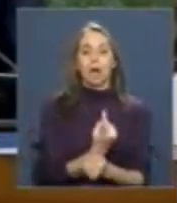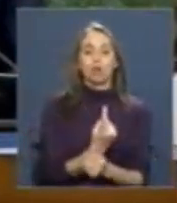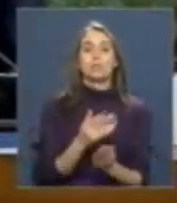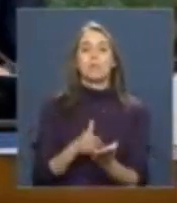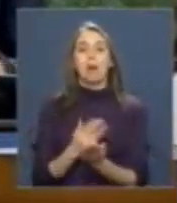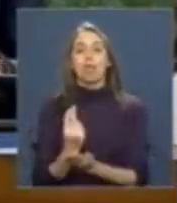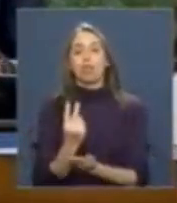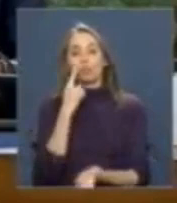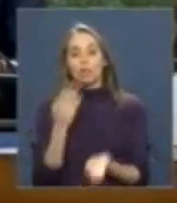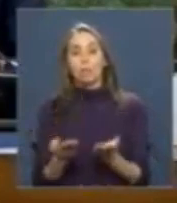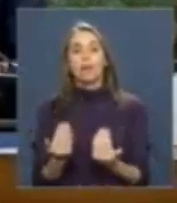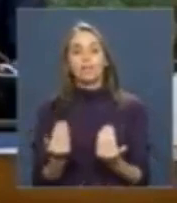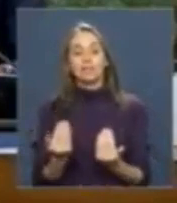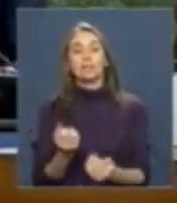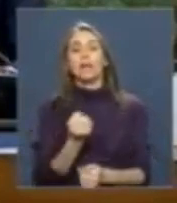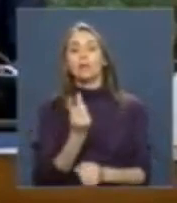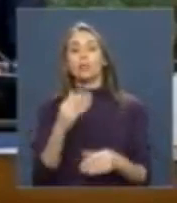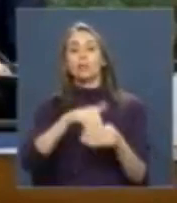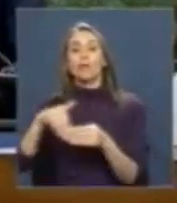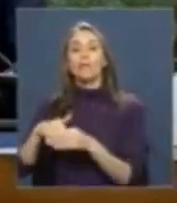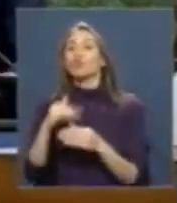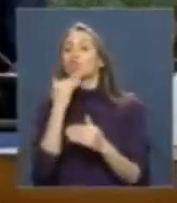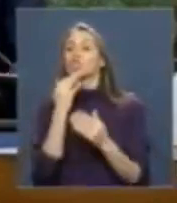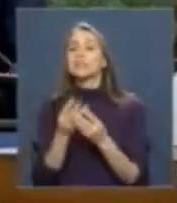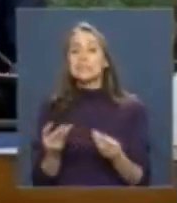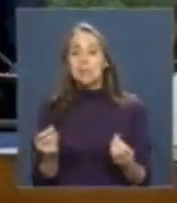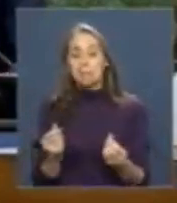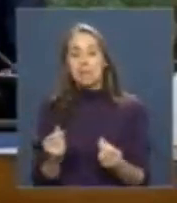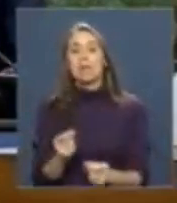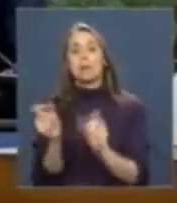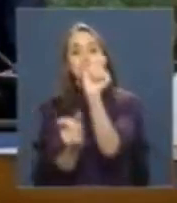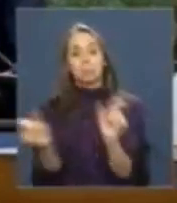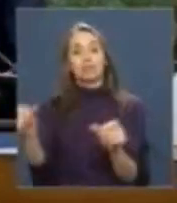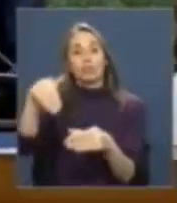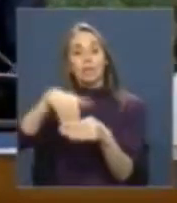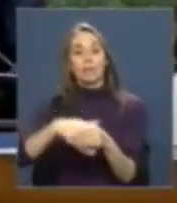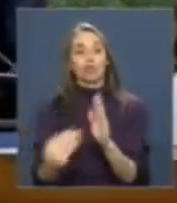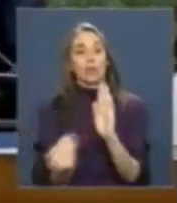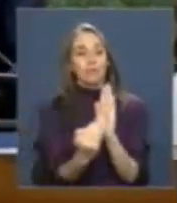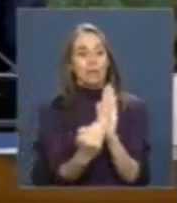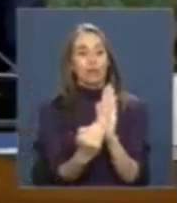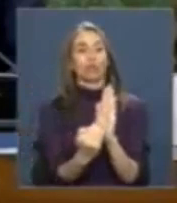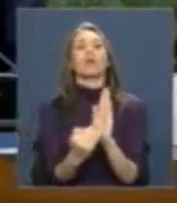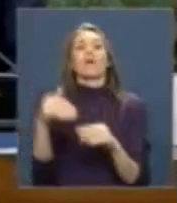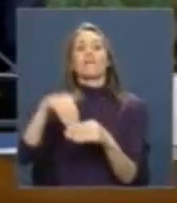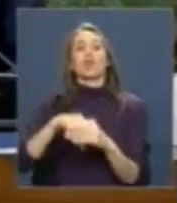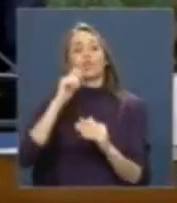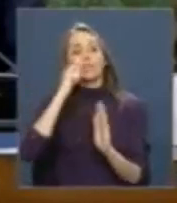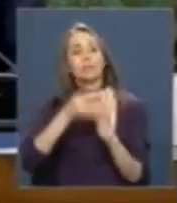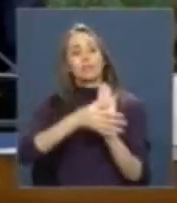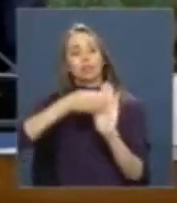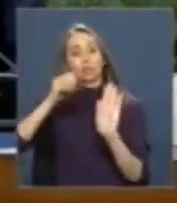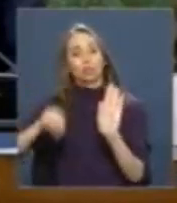comparado y que requiere quórum simple los que votan a favor votan por suprimir lo que